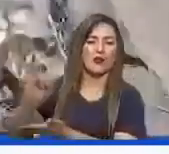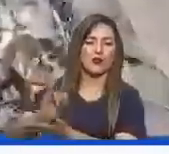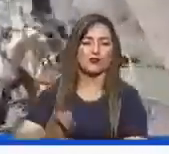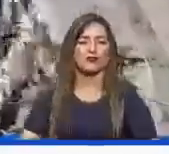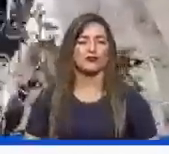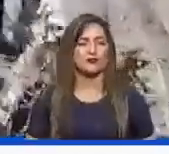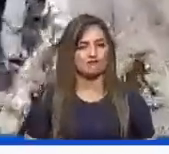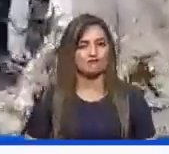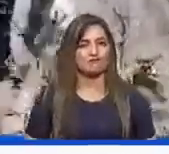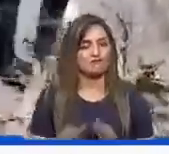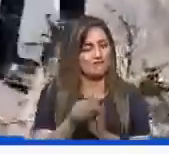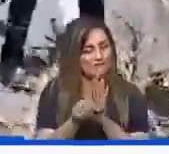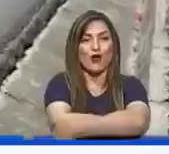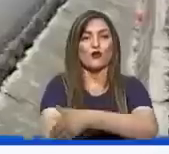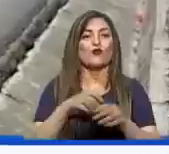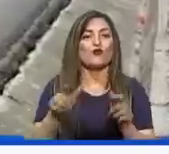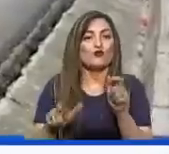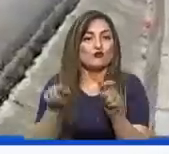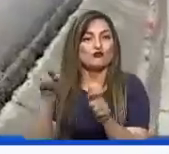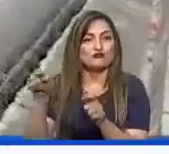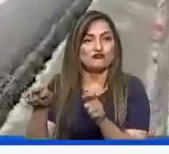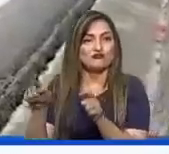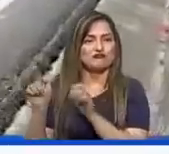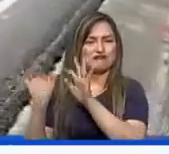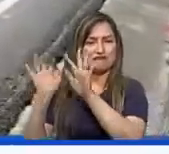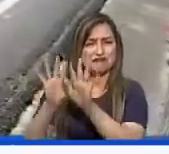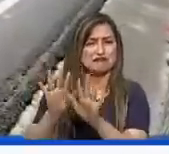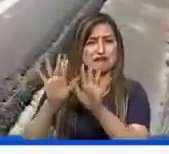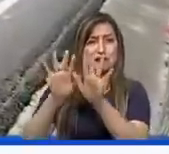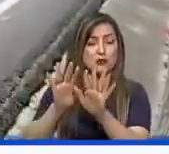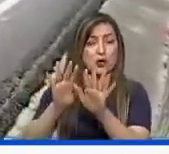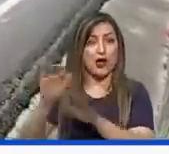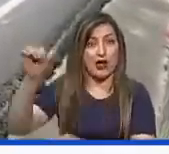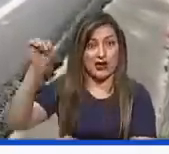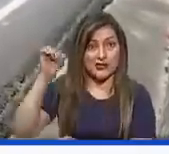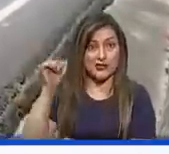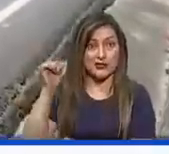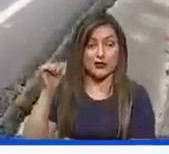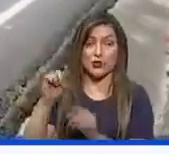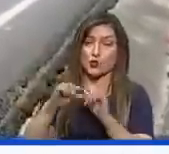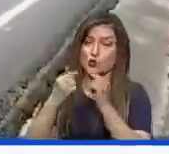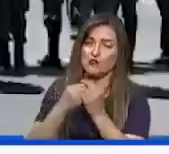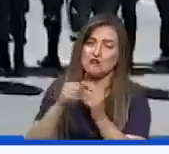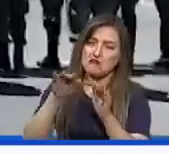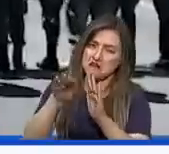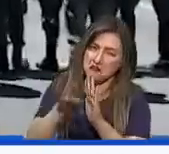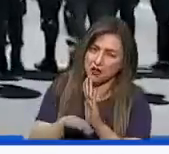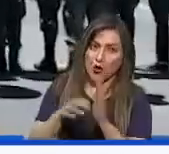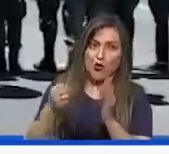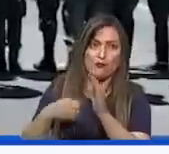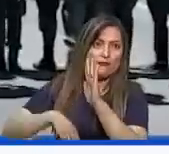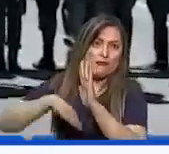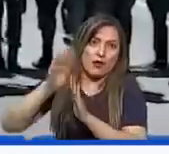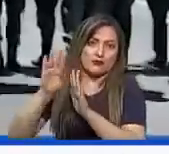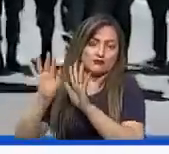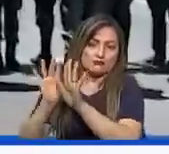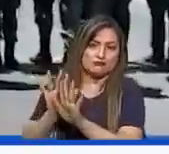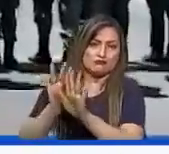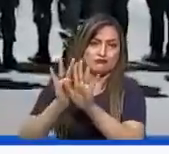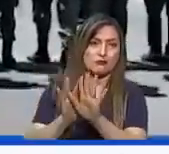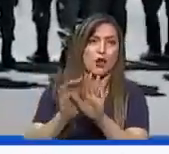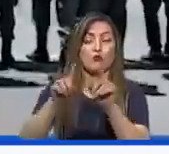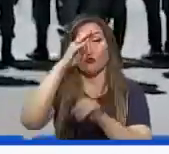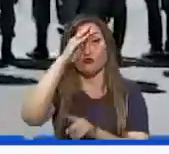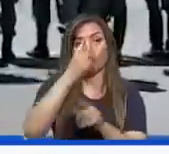dando a conocer qué es lo que fue durante las próximas horas imbabura sigue incomunicada hasta el momento y es lo que podemos dar a conocer desde este punto